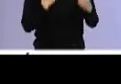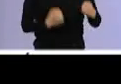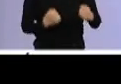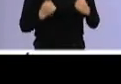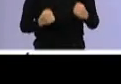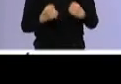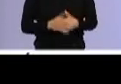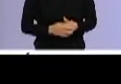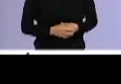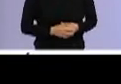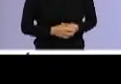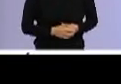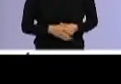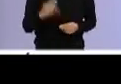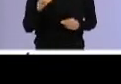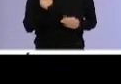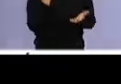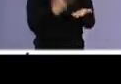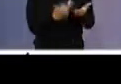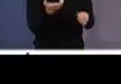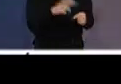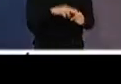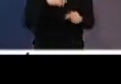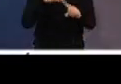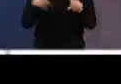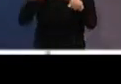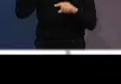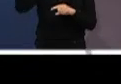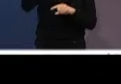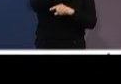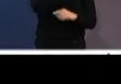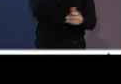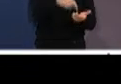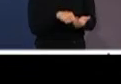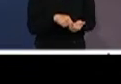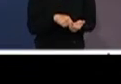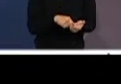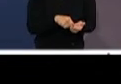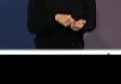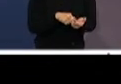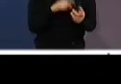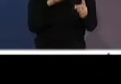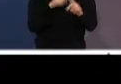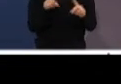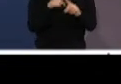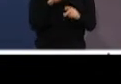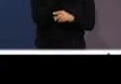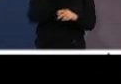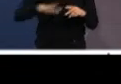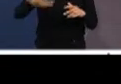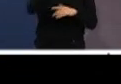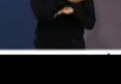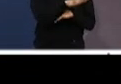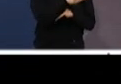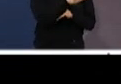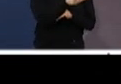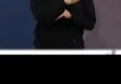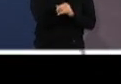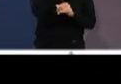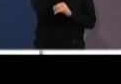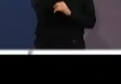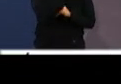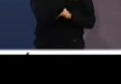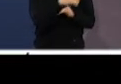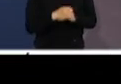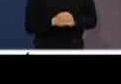guerreros, no solamente en los hospitales, sino en muchas partes, en muchos espacios